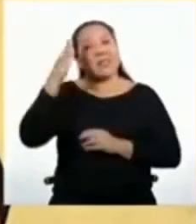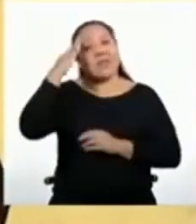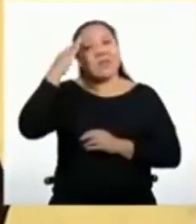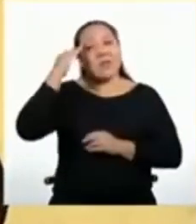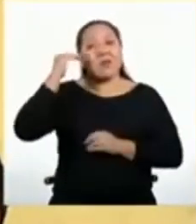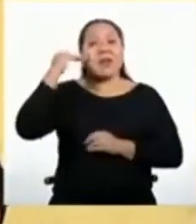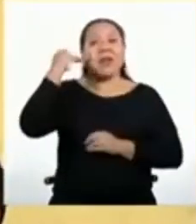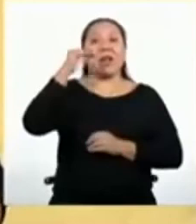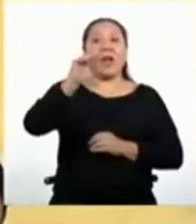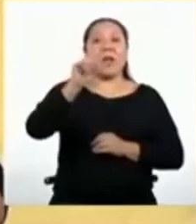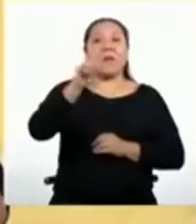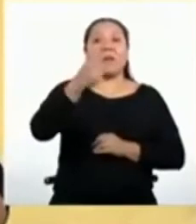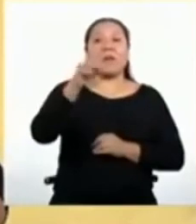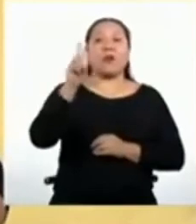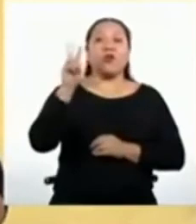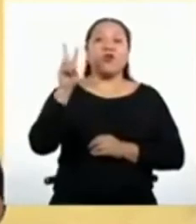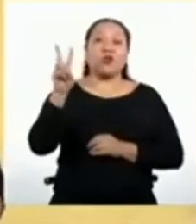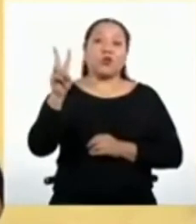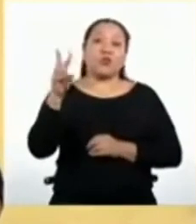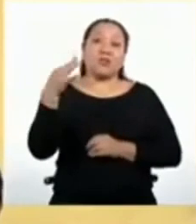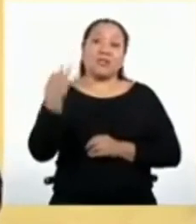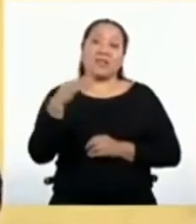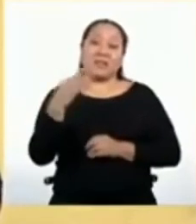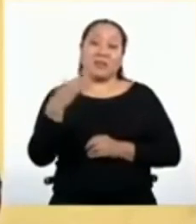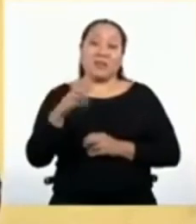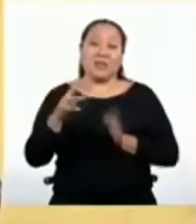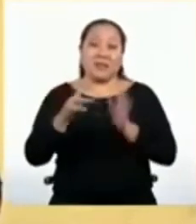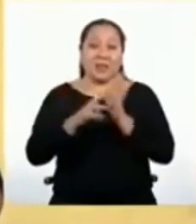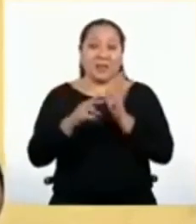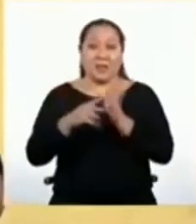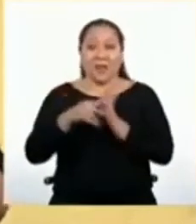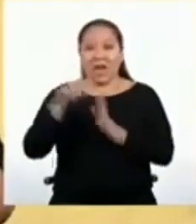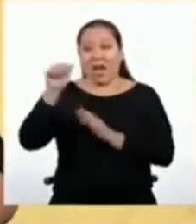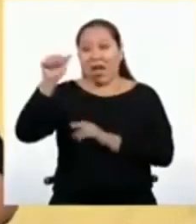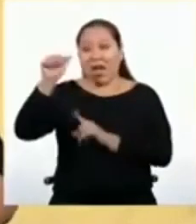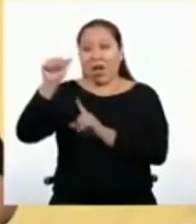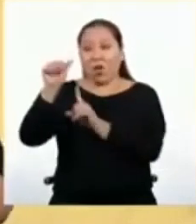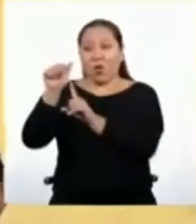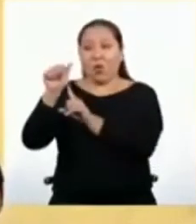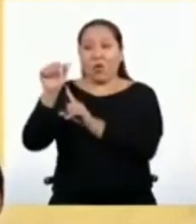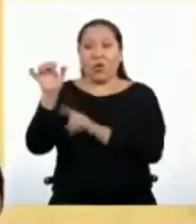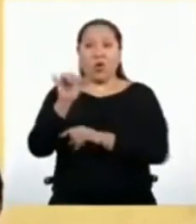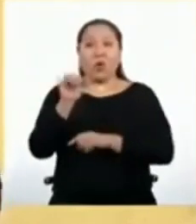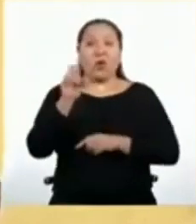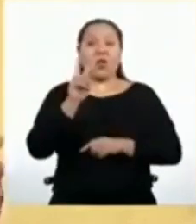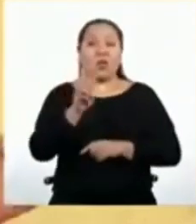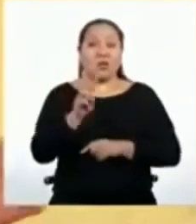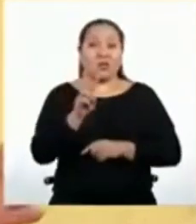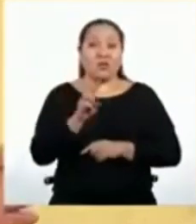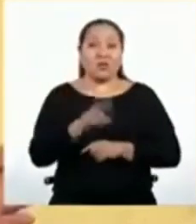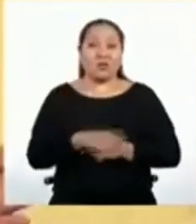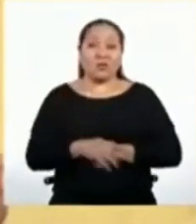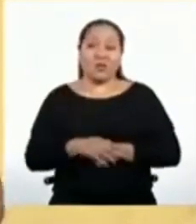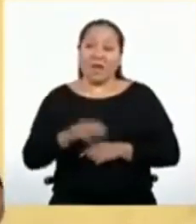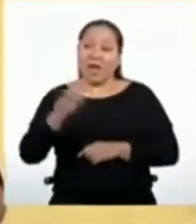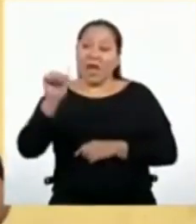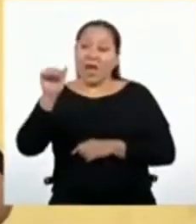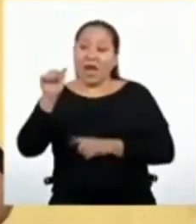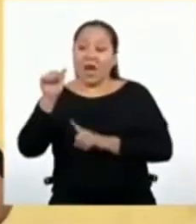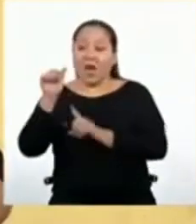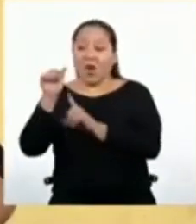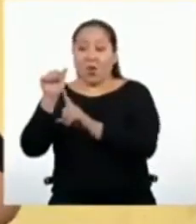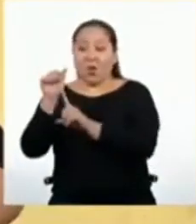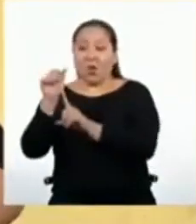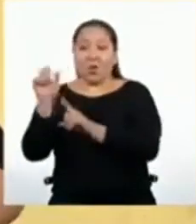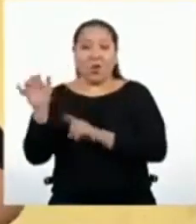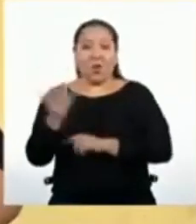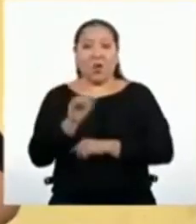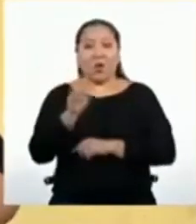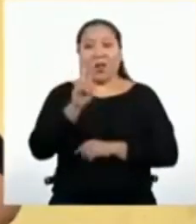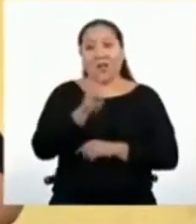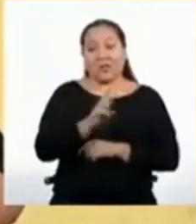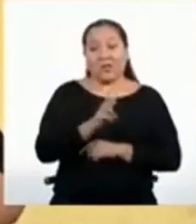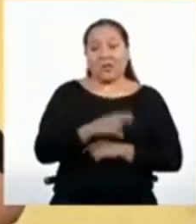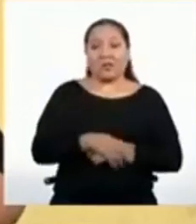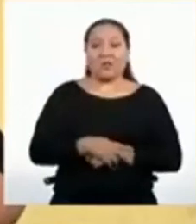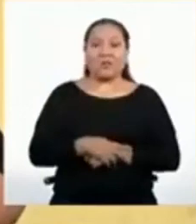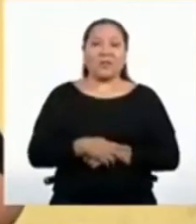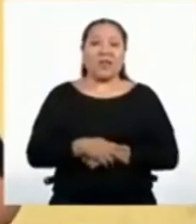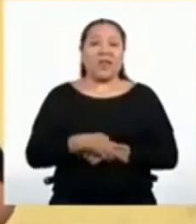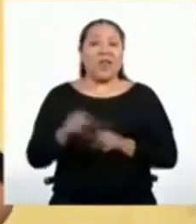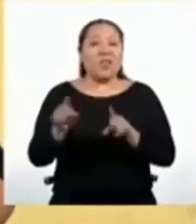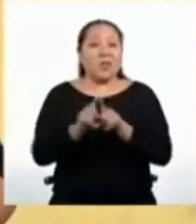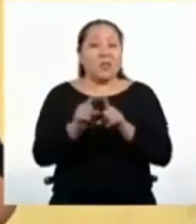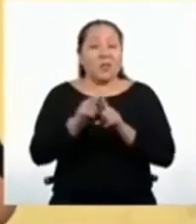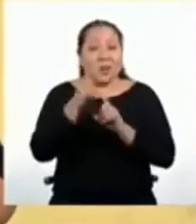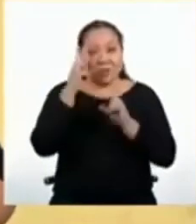dos naipes. Eso quiere decir que el primer término es 2. Entonces, a sub 1 es igual a 2.